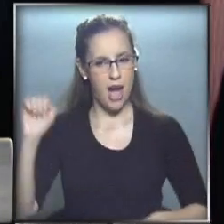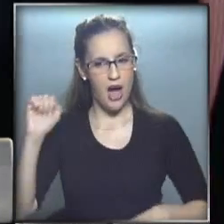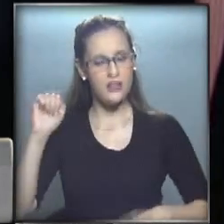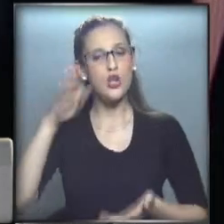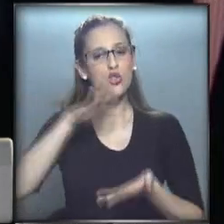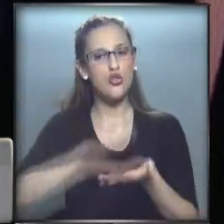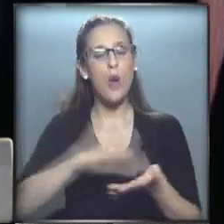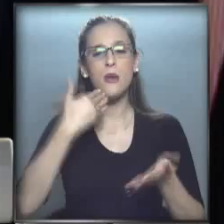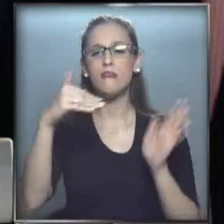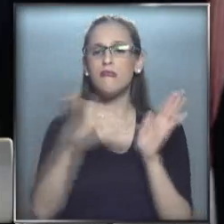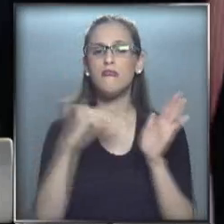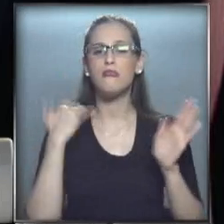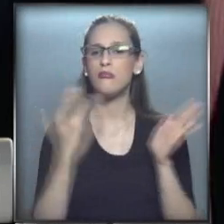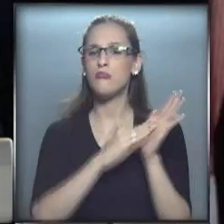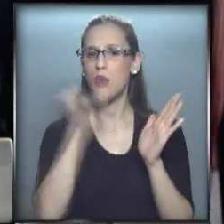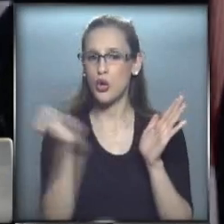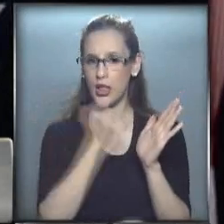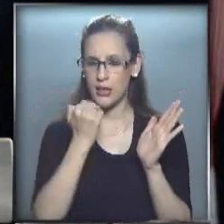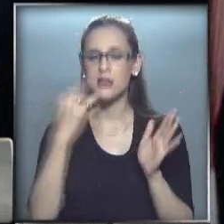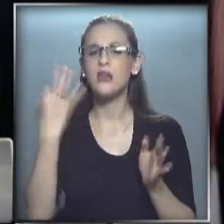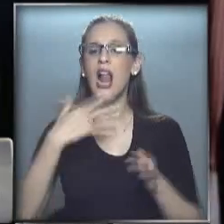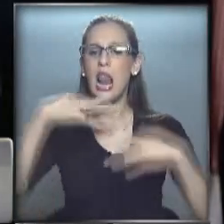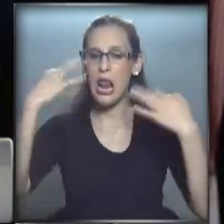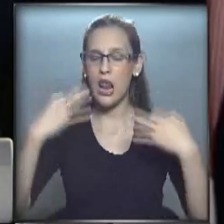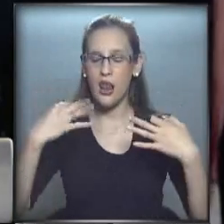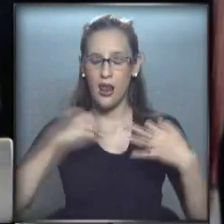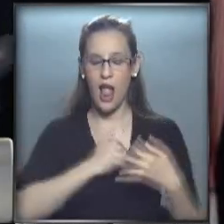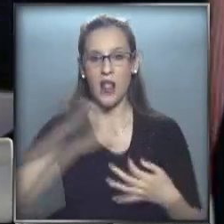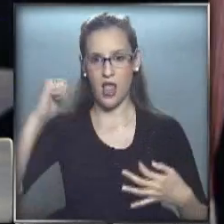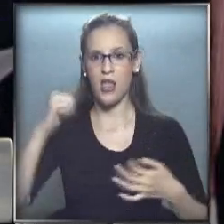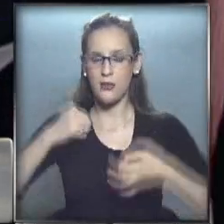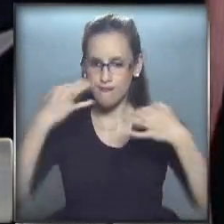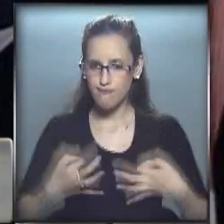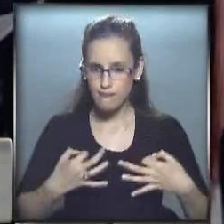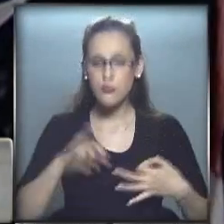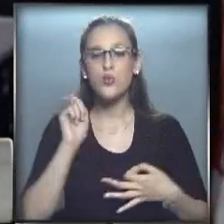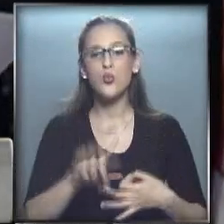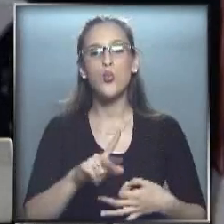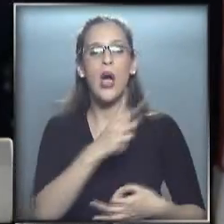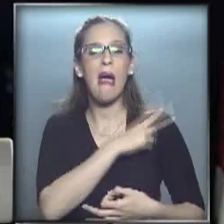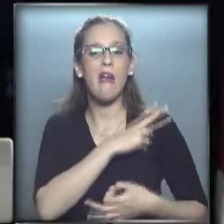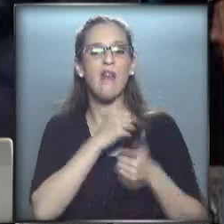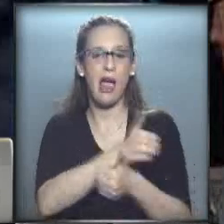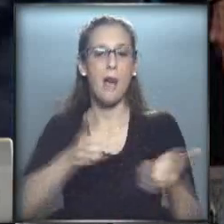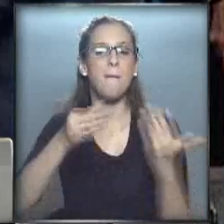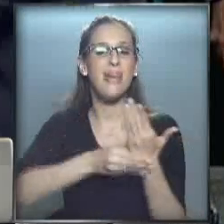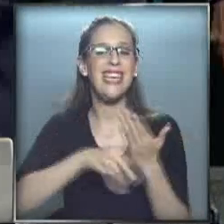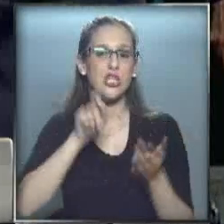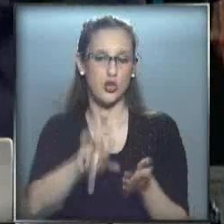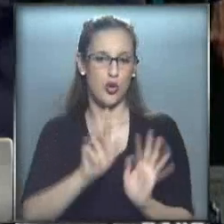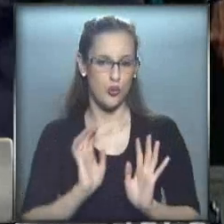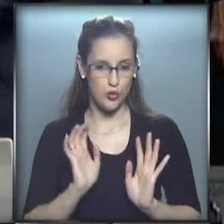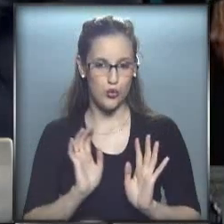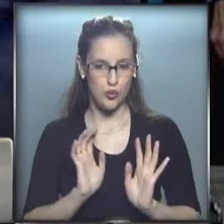santos evangelios, desempeñar con lealtad y patriotismo el cargo de jefe de gabinete de ministros, para el que